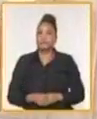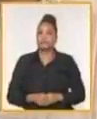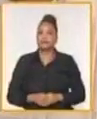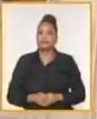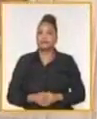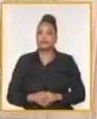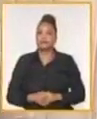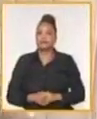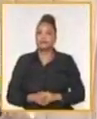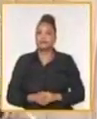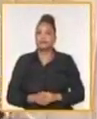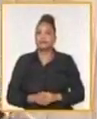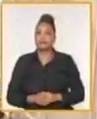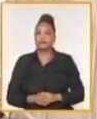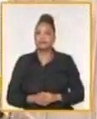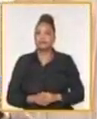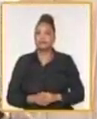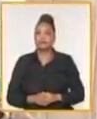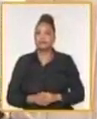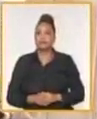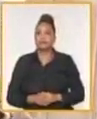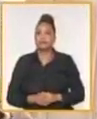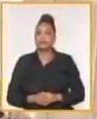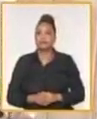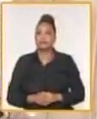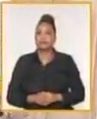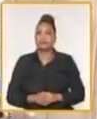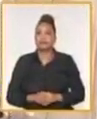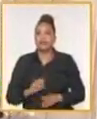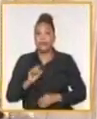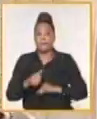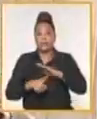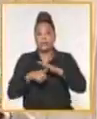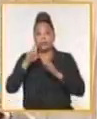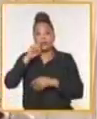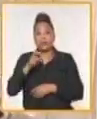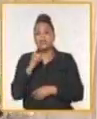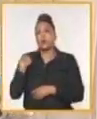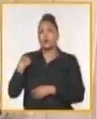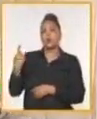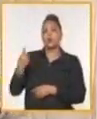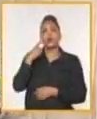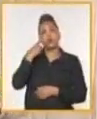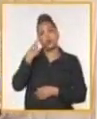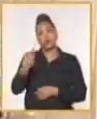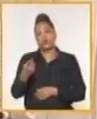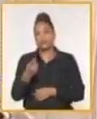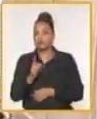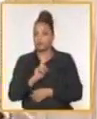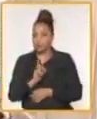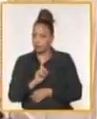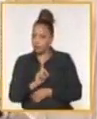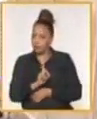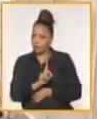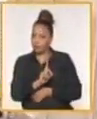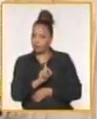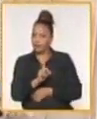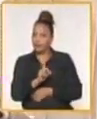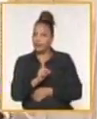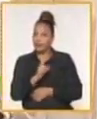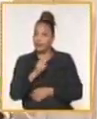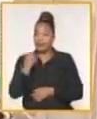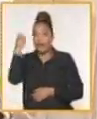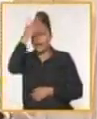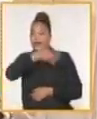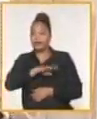discúlpame, Netanyahu decía, no, yo lo vi, ahora vamos a avanzar hacia el acuerdo de Abraham. No, Arabia Saudita no